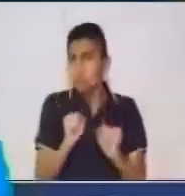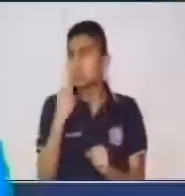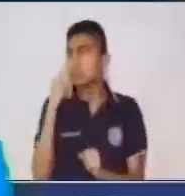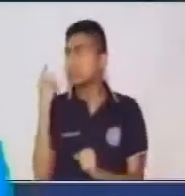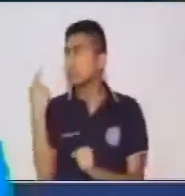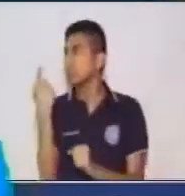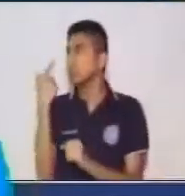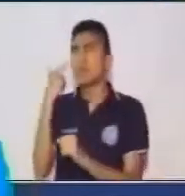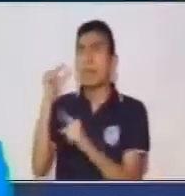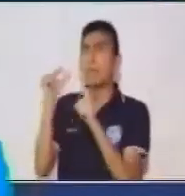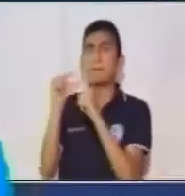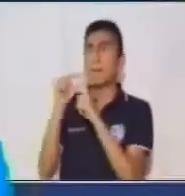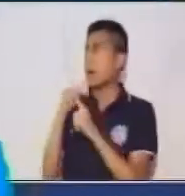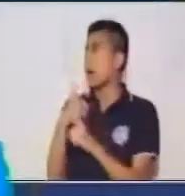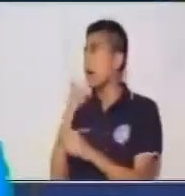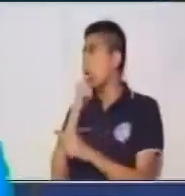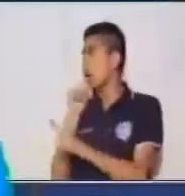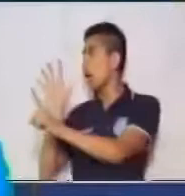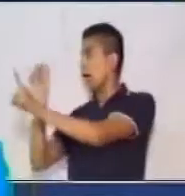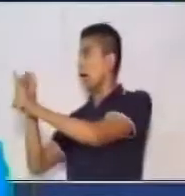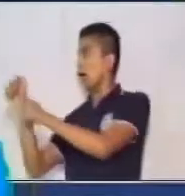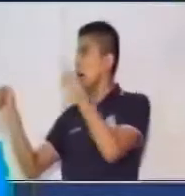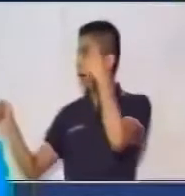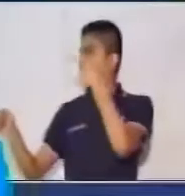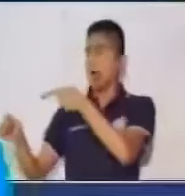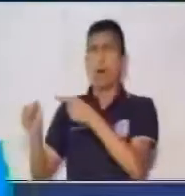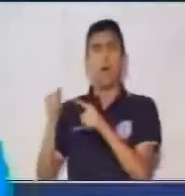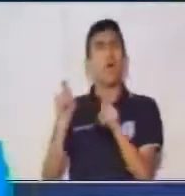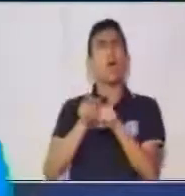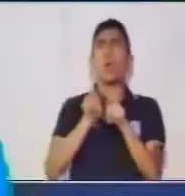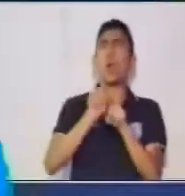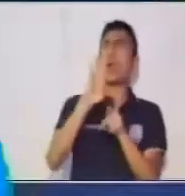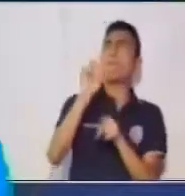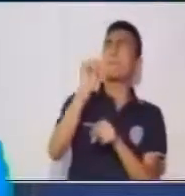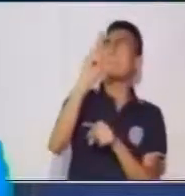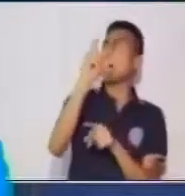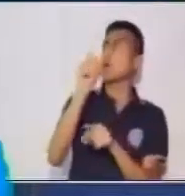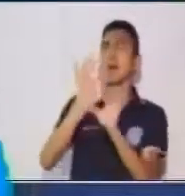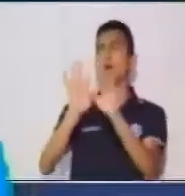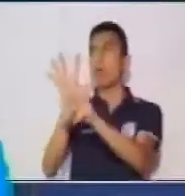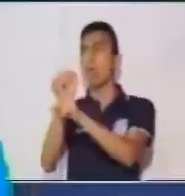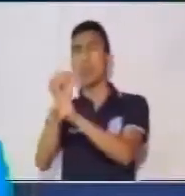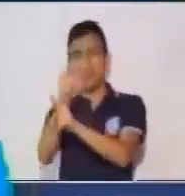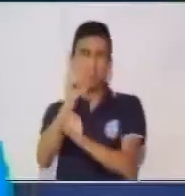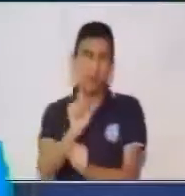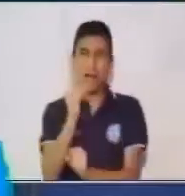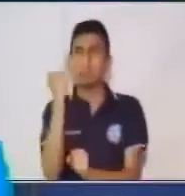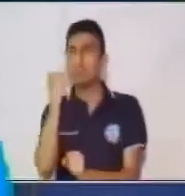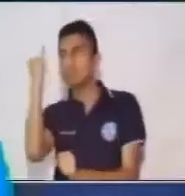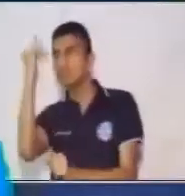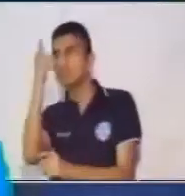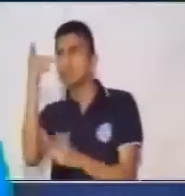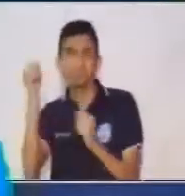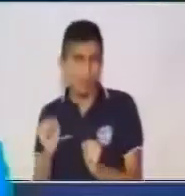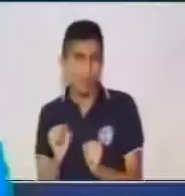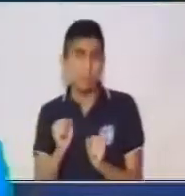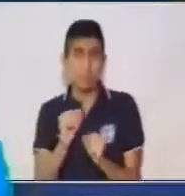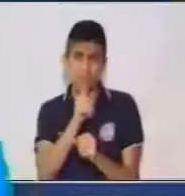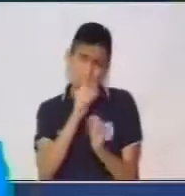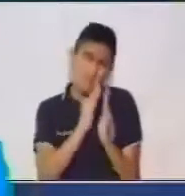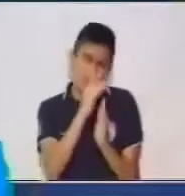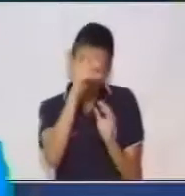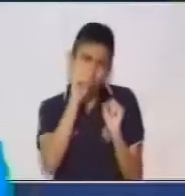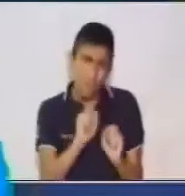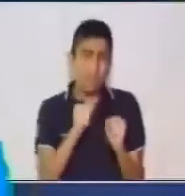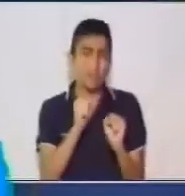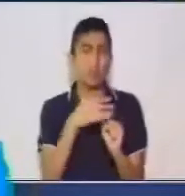la coloques en tu caja de portafolio. También elabora tu barco de papel para presentarlo a tus compañeros